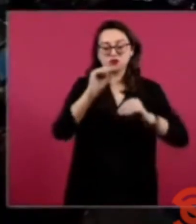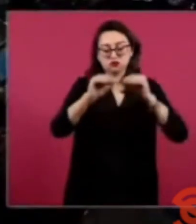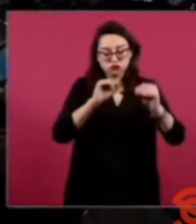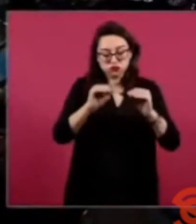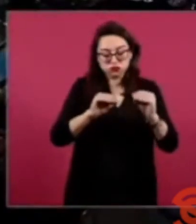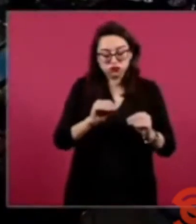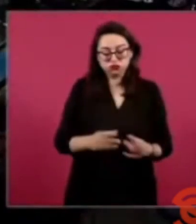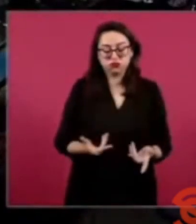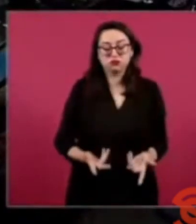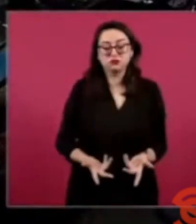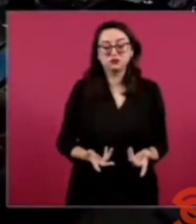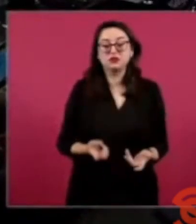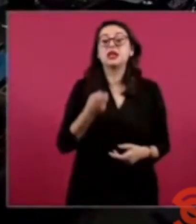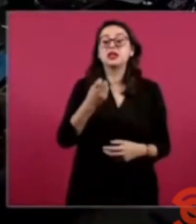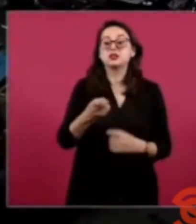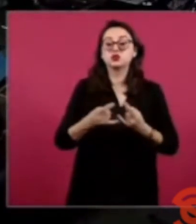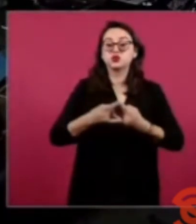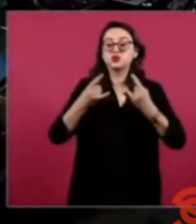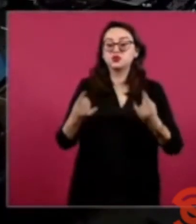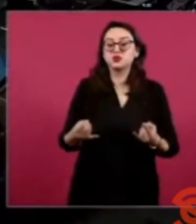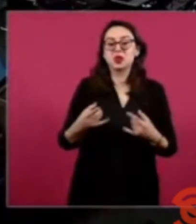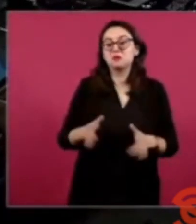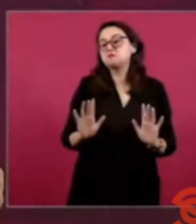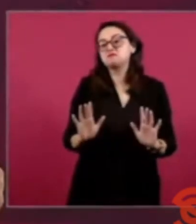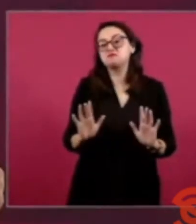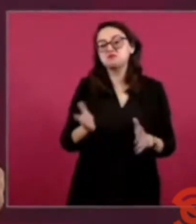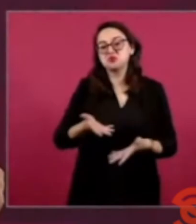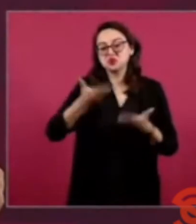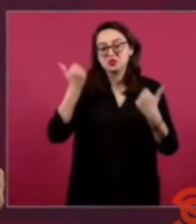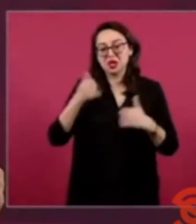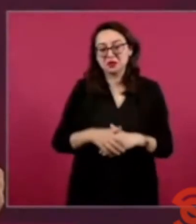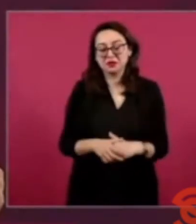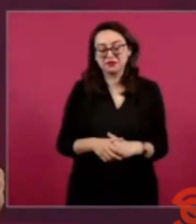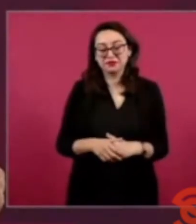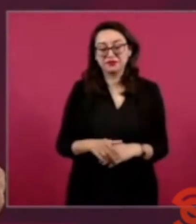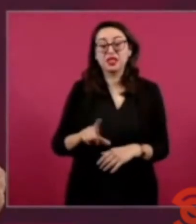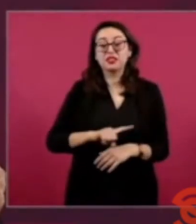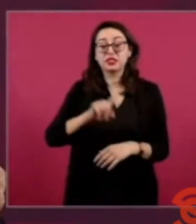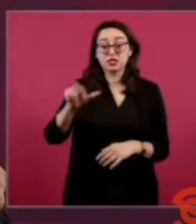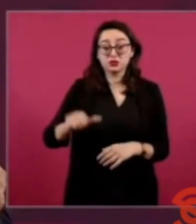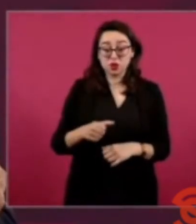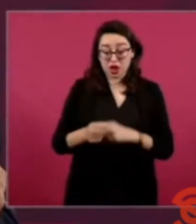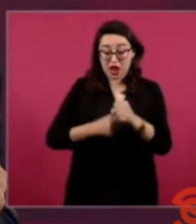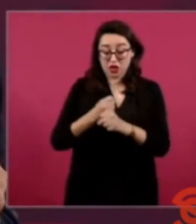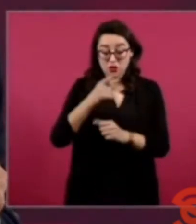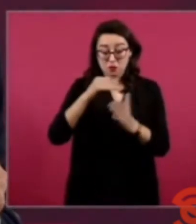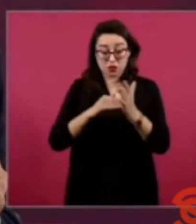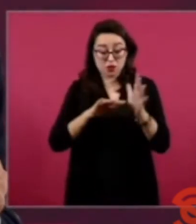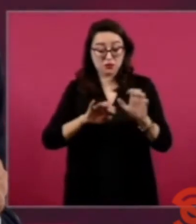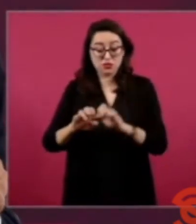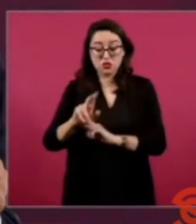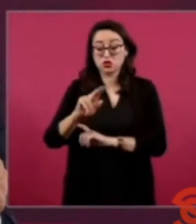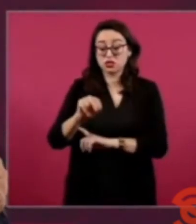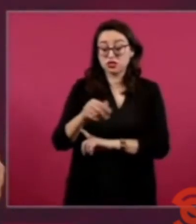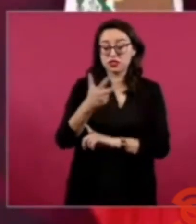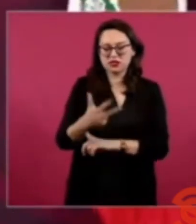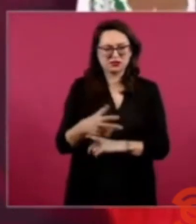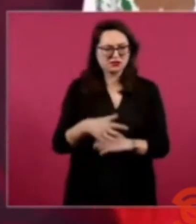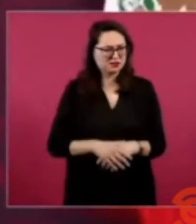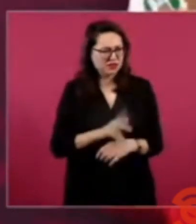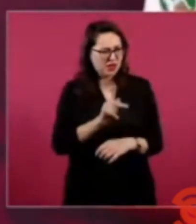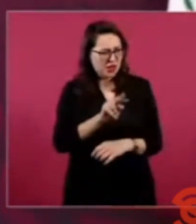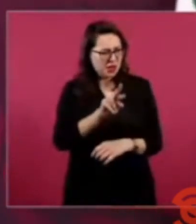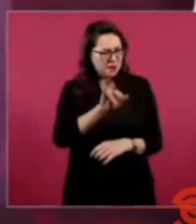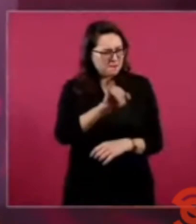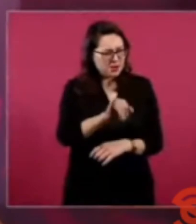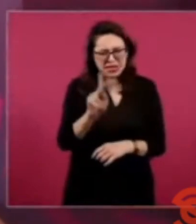Entonces, a partir del 88, PRIAN y nosotros empezamos a denunciarlo. Son lo mismo, son lo mismo,